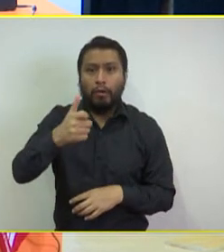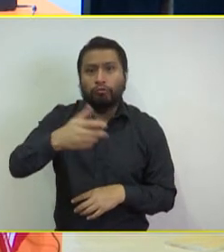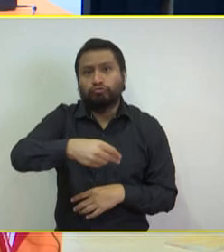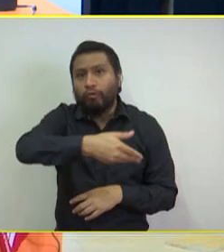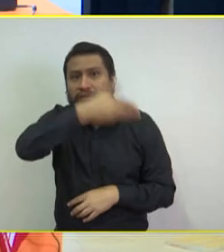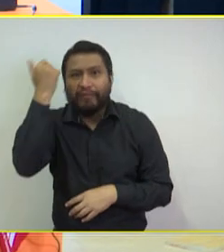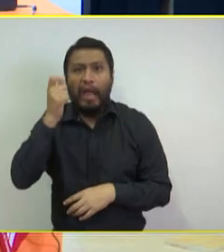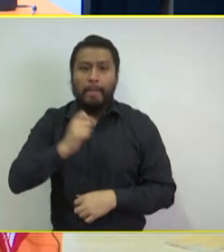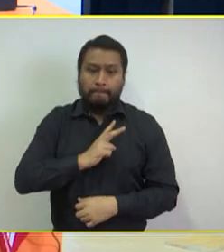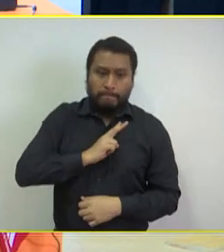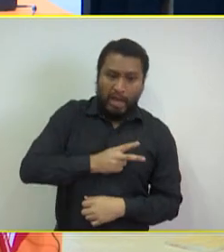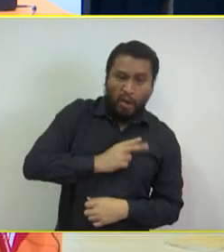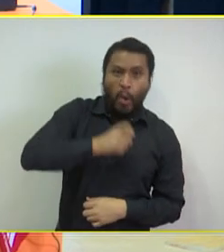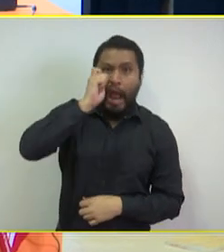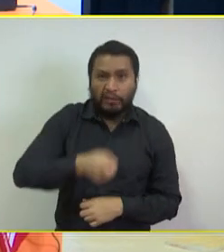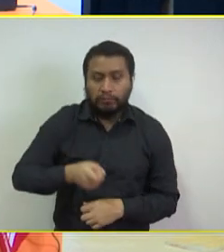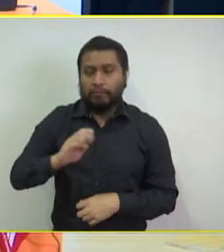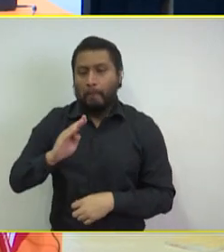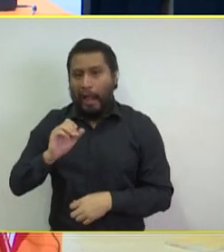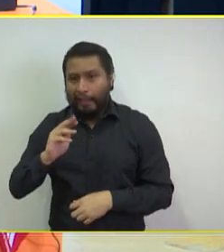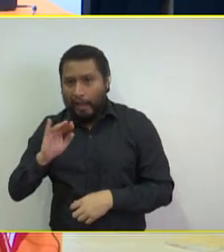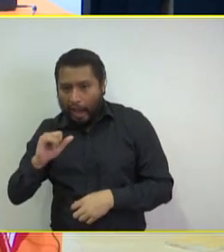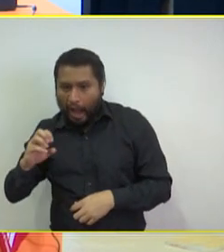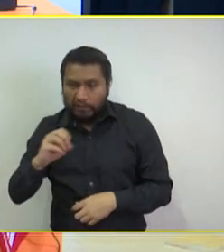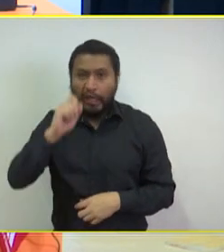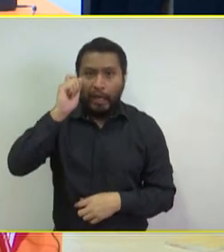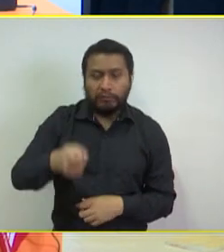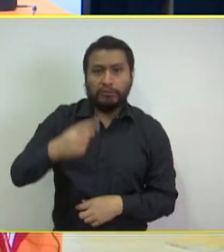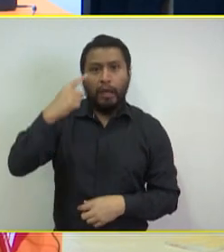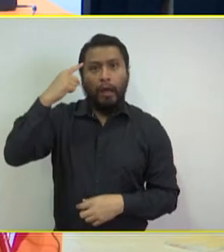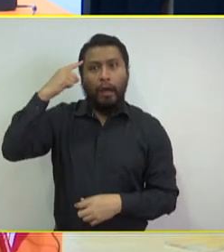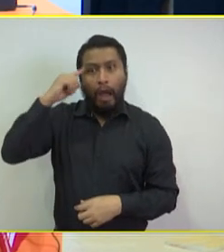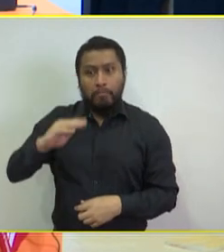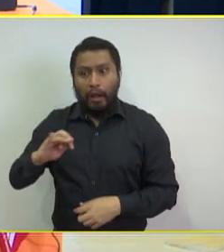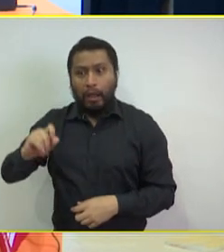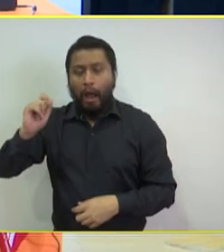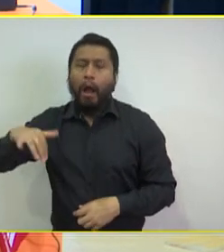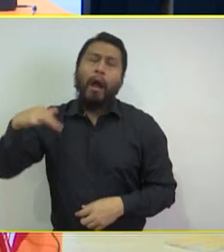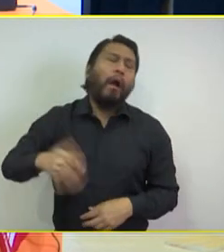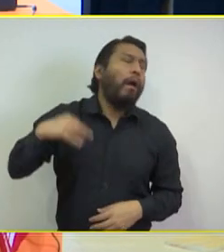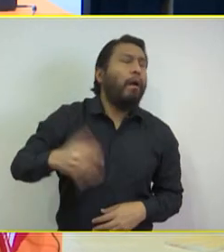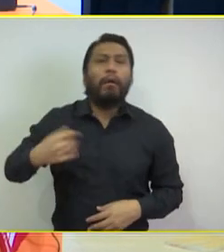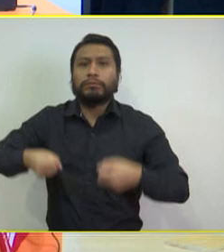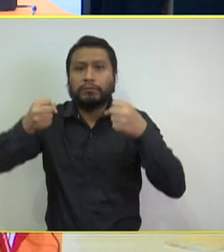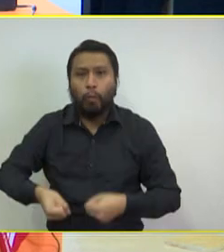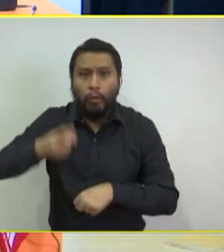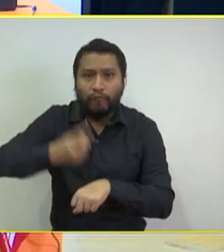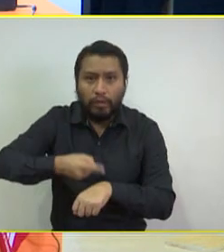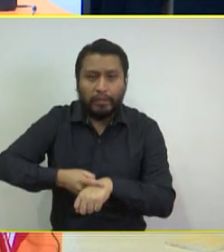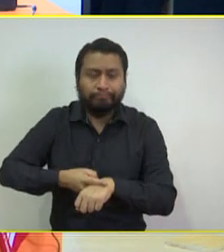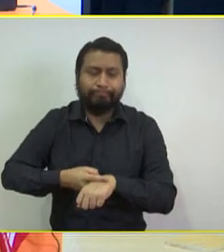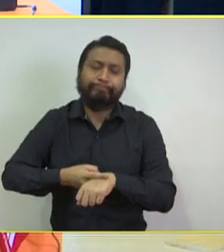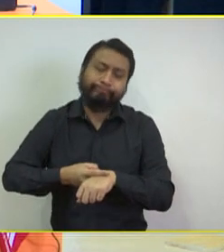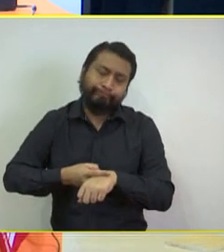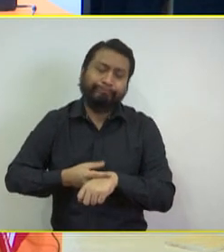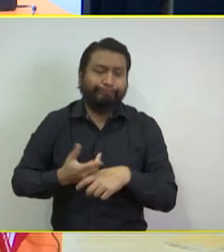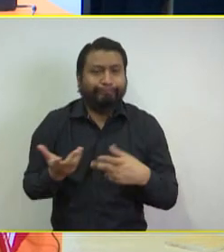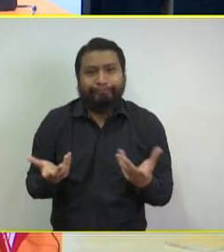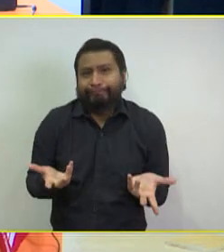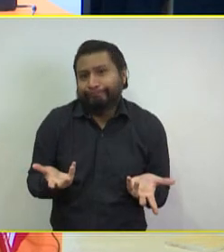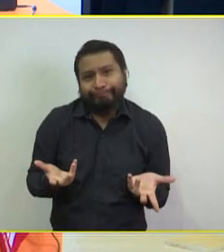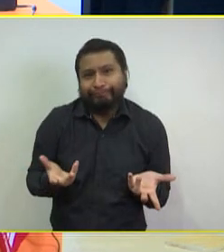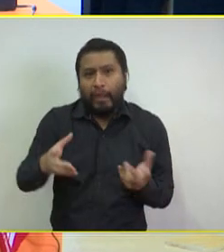se confunde el virus con bacterias, la gente oye bacterias y cree que se van a enfermar, y bueno,